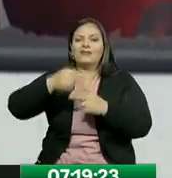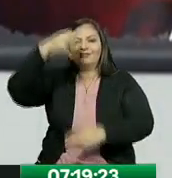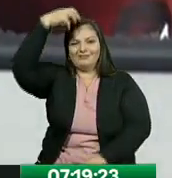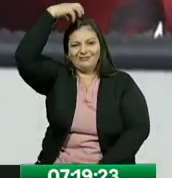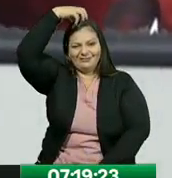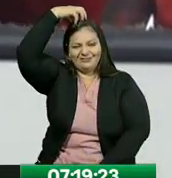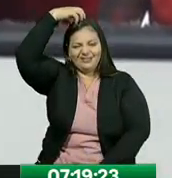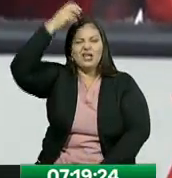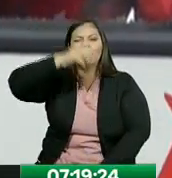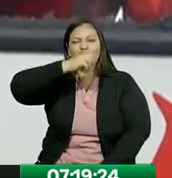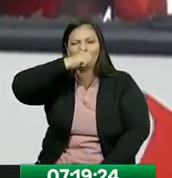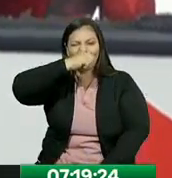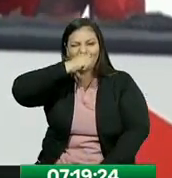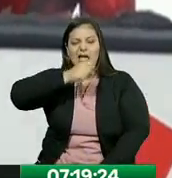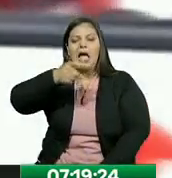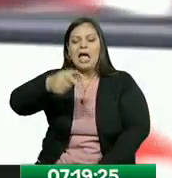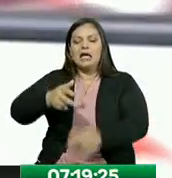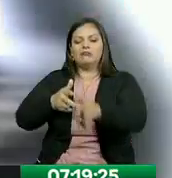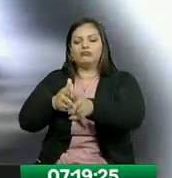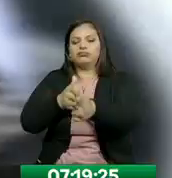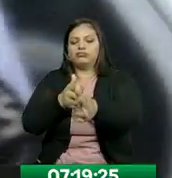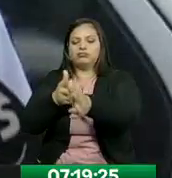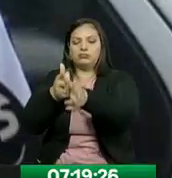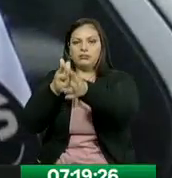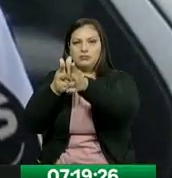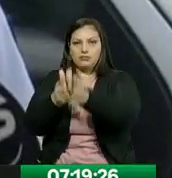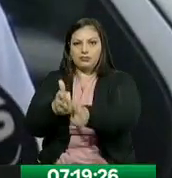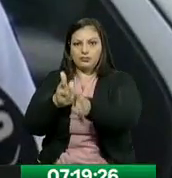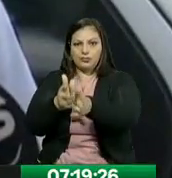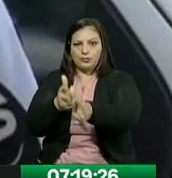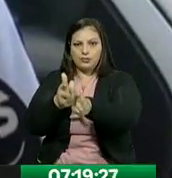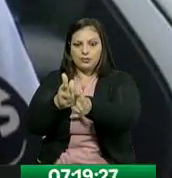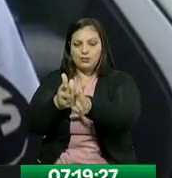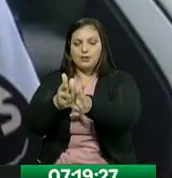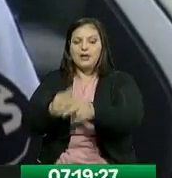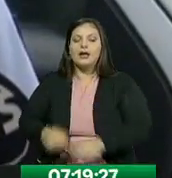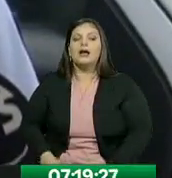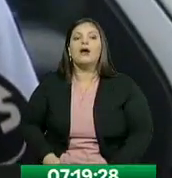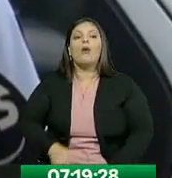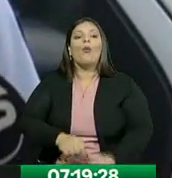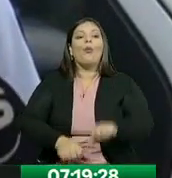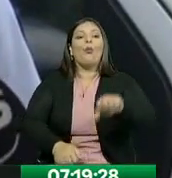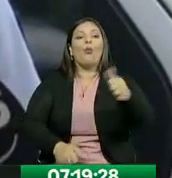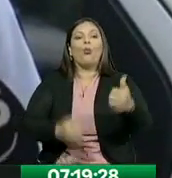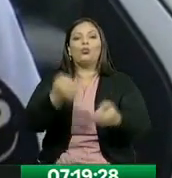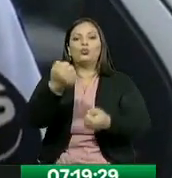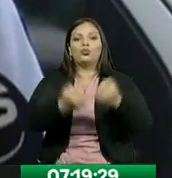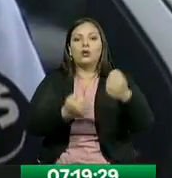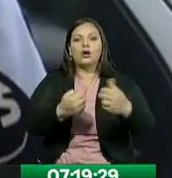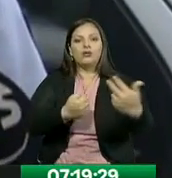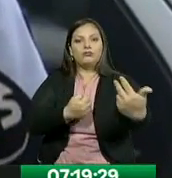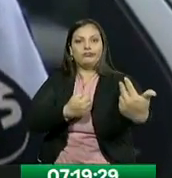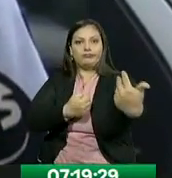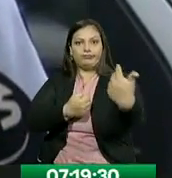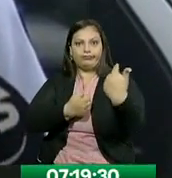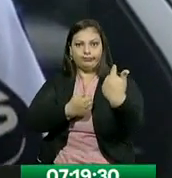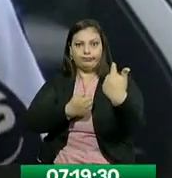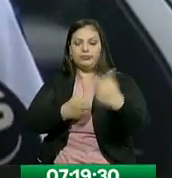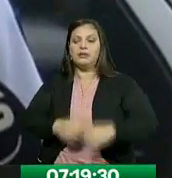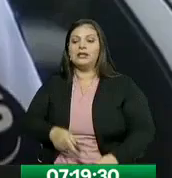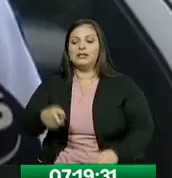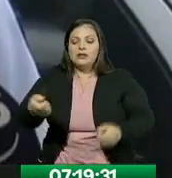del percance, dos mujeres resultaron heridas. Ahí surgieron las dos personas heridas, de las que se movilizaban en el